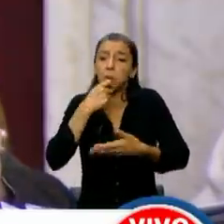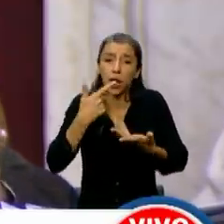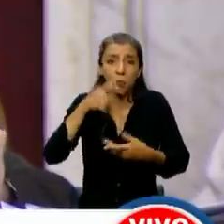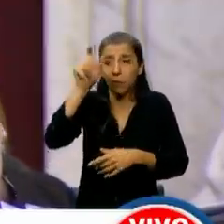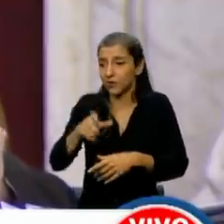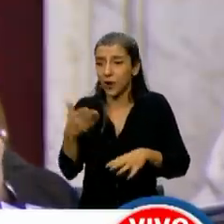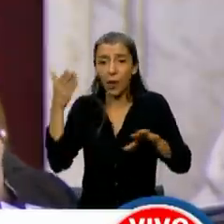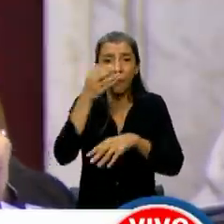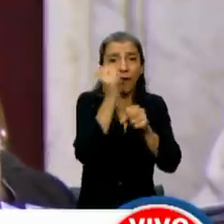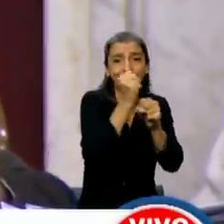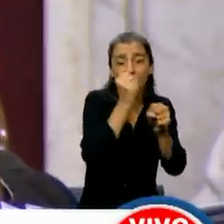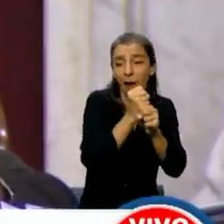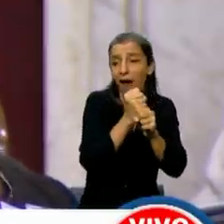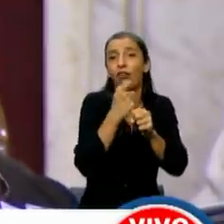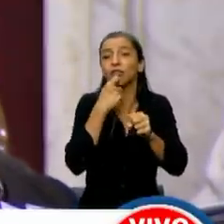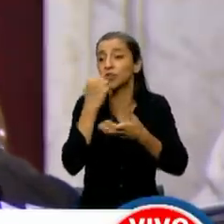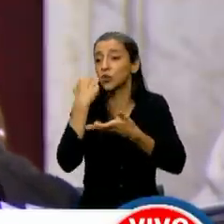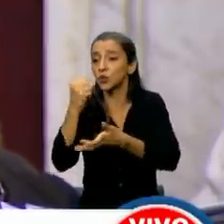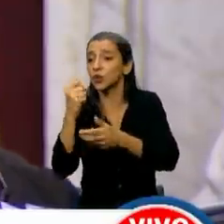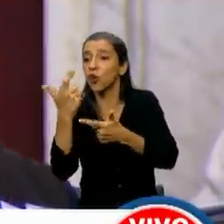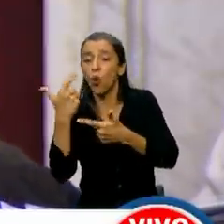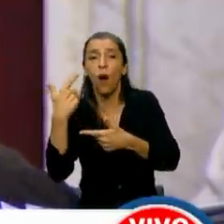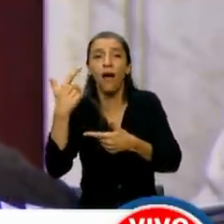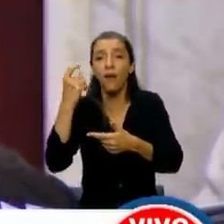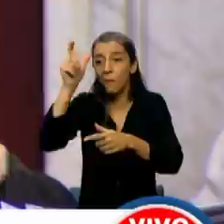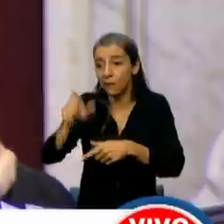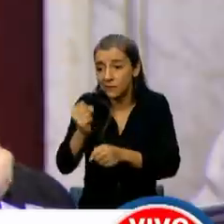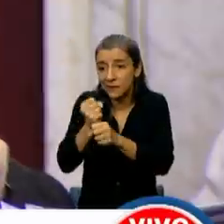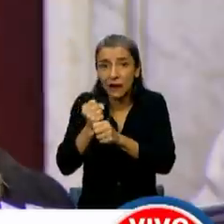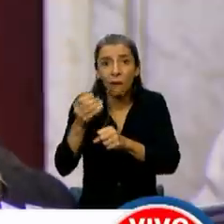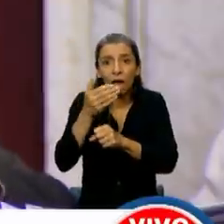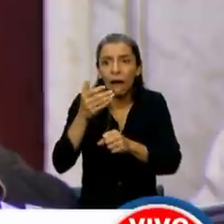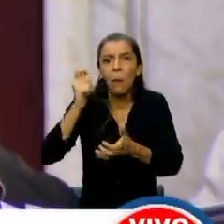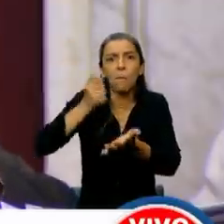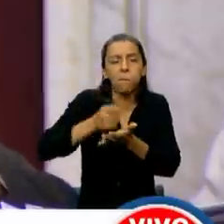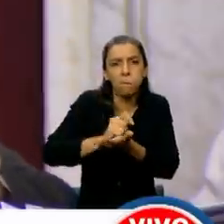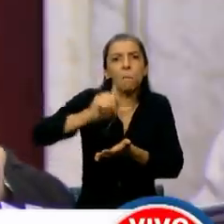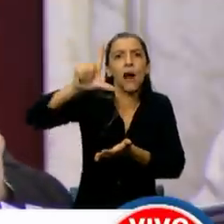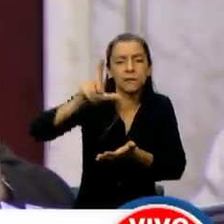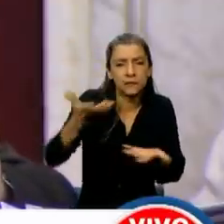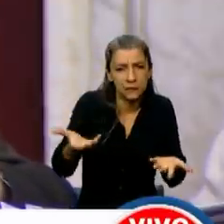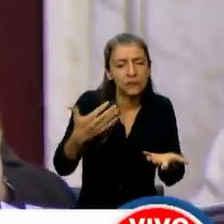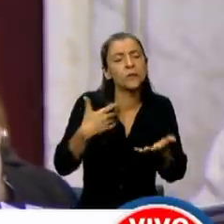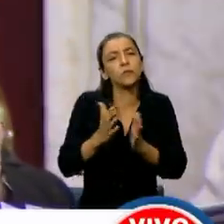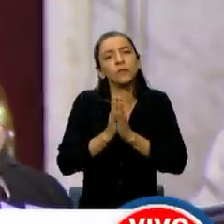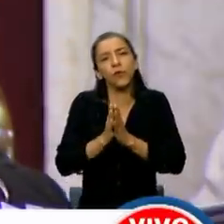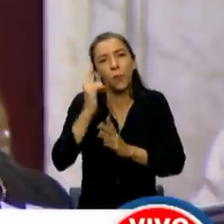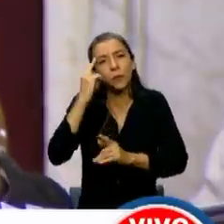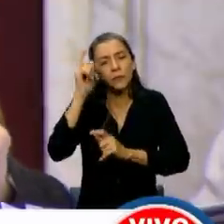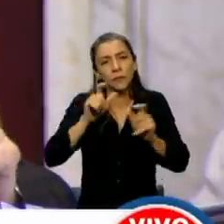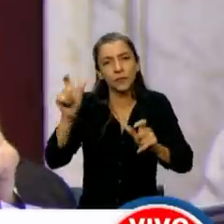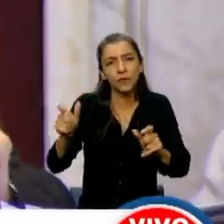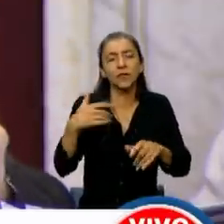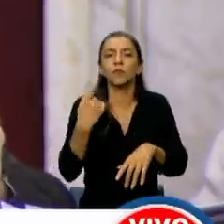colectivo que tienen que pagar quiero destacar también que este presupuesto incluye obras con un criterio federal en